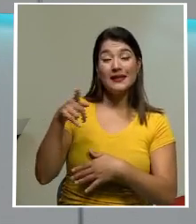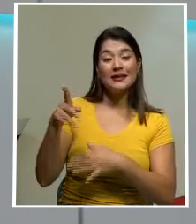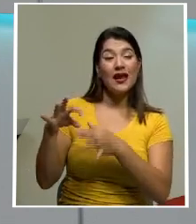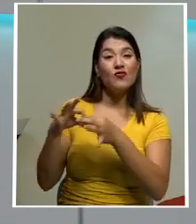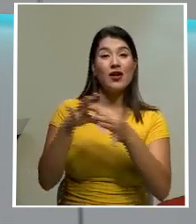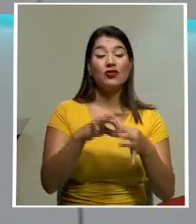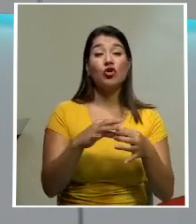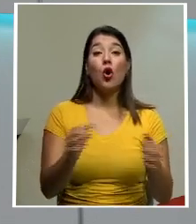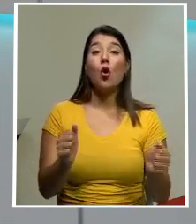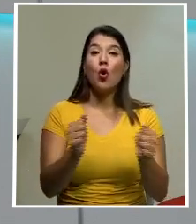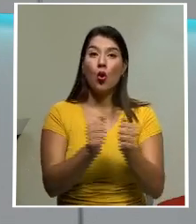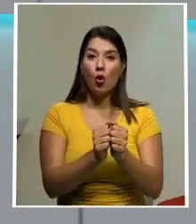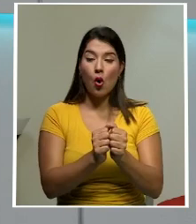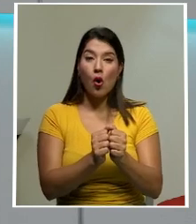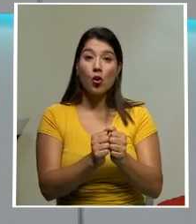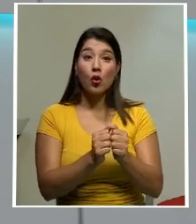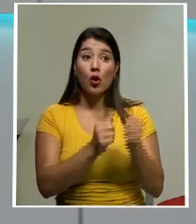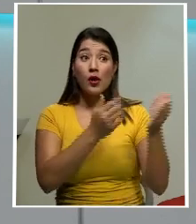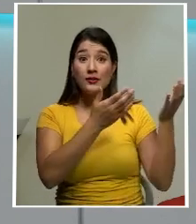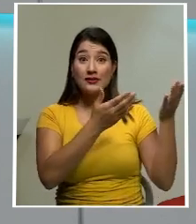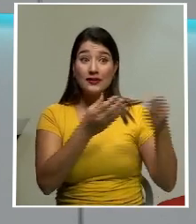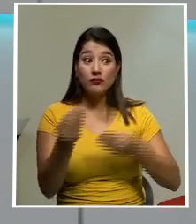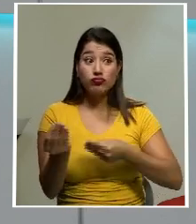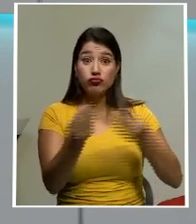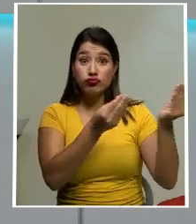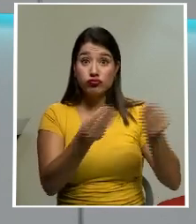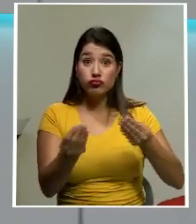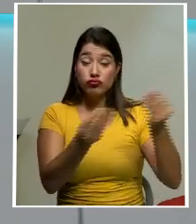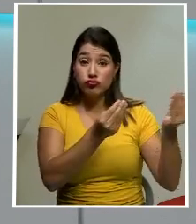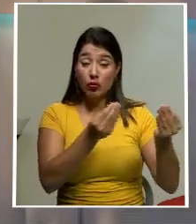implicación en un esquema de exportación ilegal de madera.